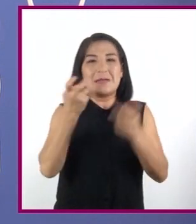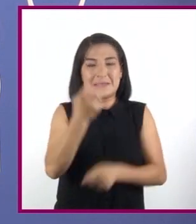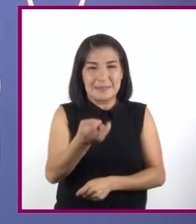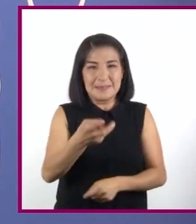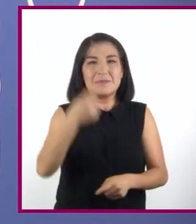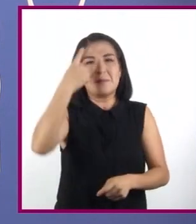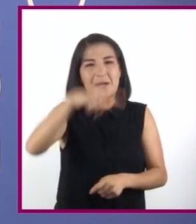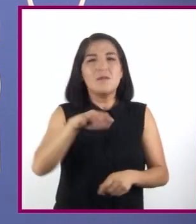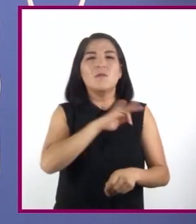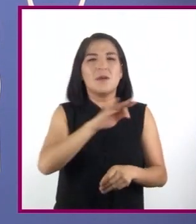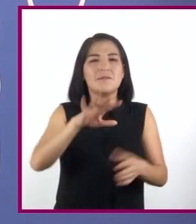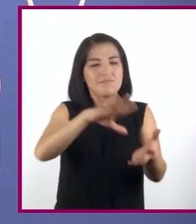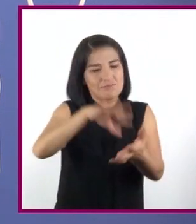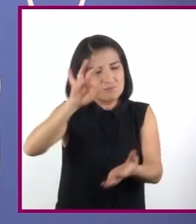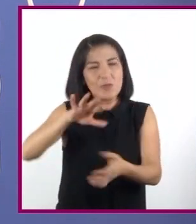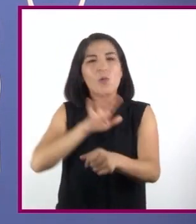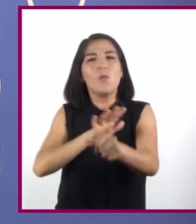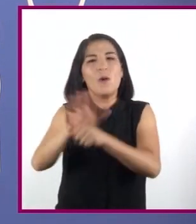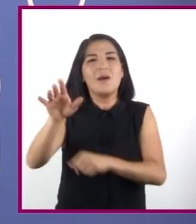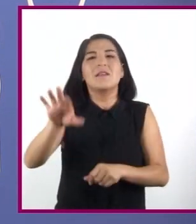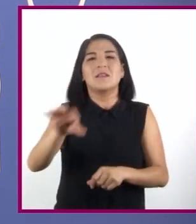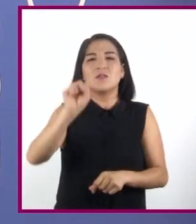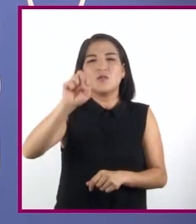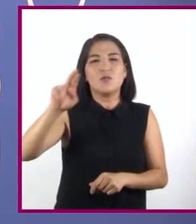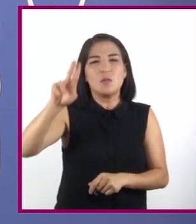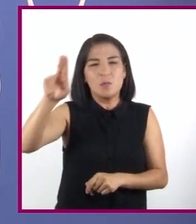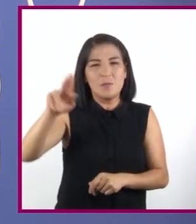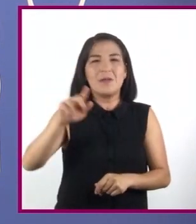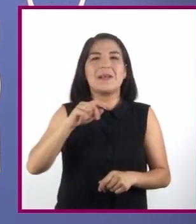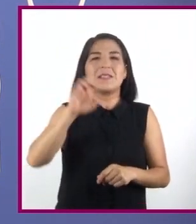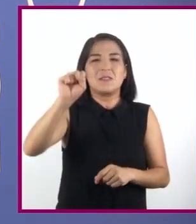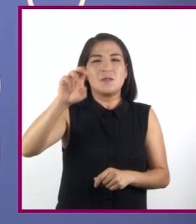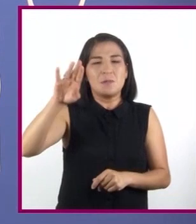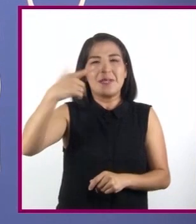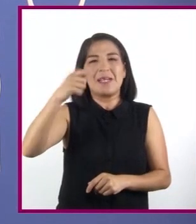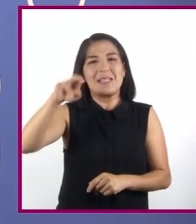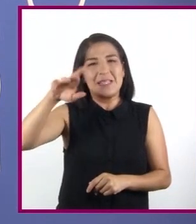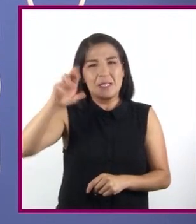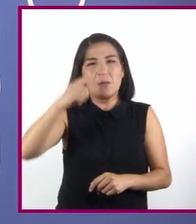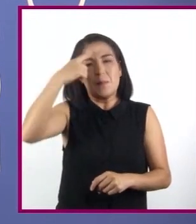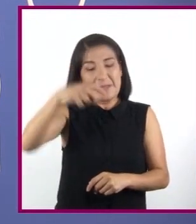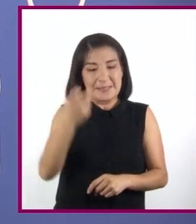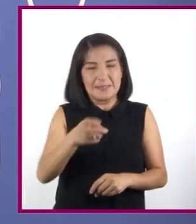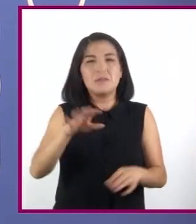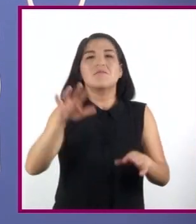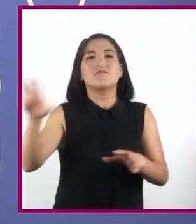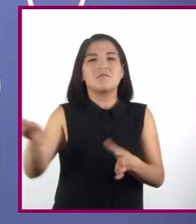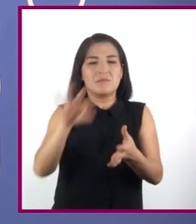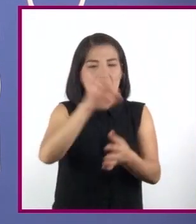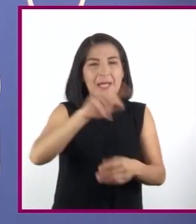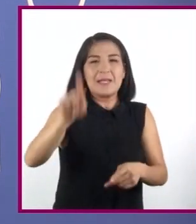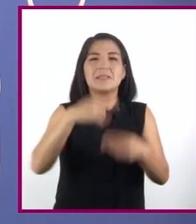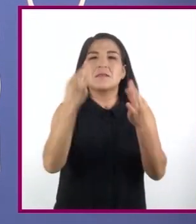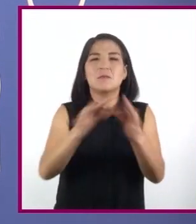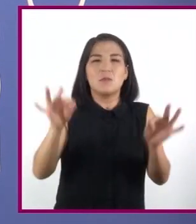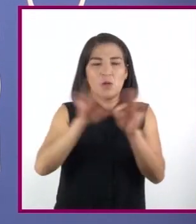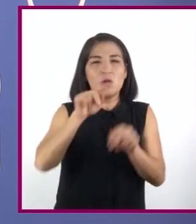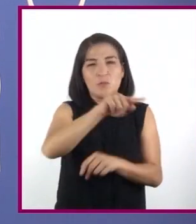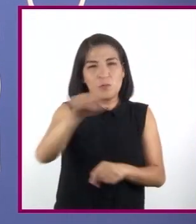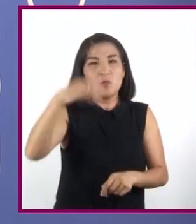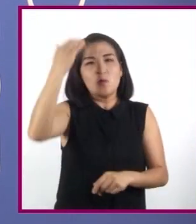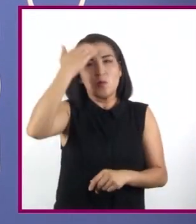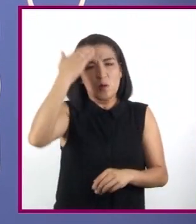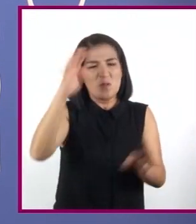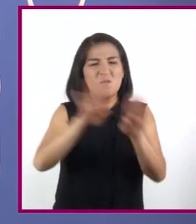distinguir algunos subgéneros de la narrativa e identificarán sus nombres y características. Para ello, es importante que comiencen a conocer la